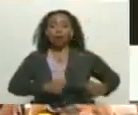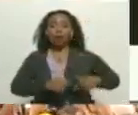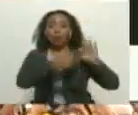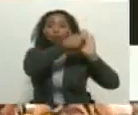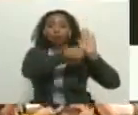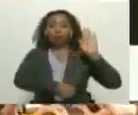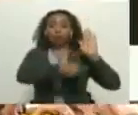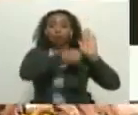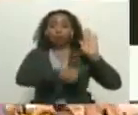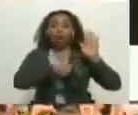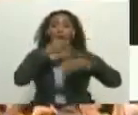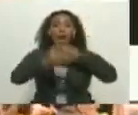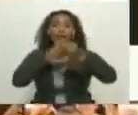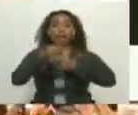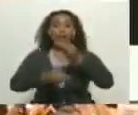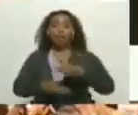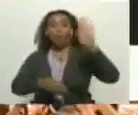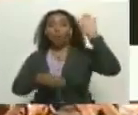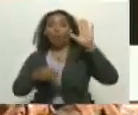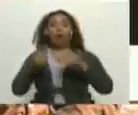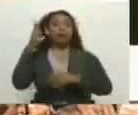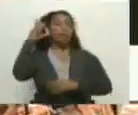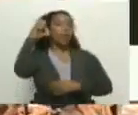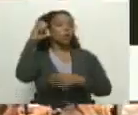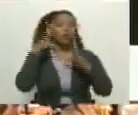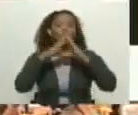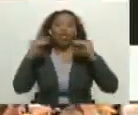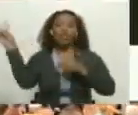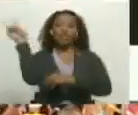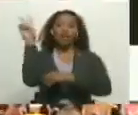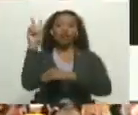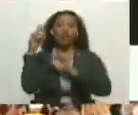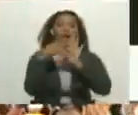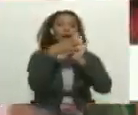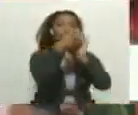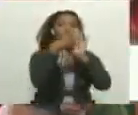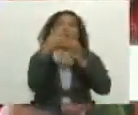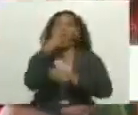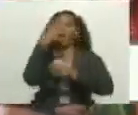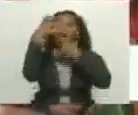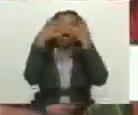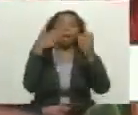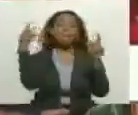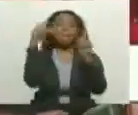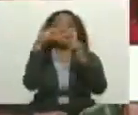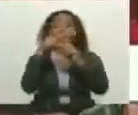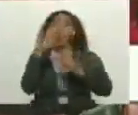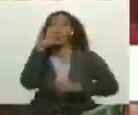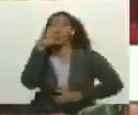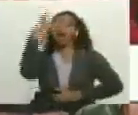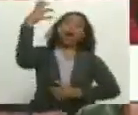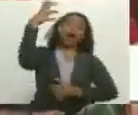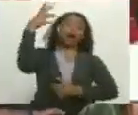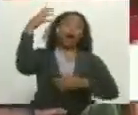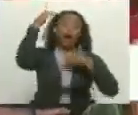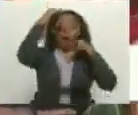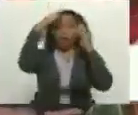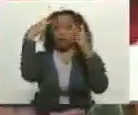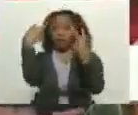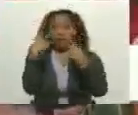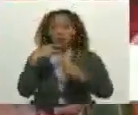se escuche en toda Venezuela. En toda Venezuela hay que gritarlo para que nos escuchen, para que sepan que la cosa es en